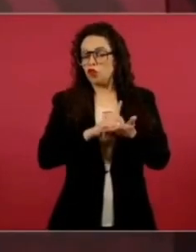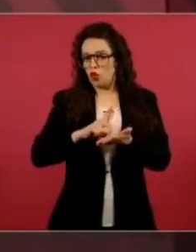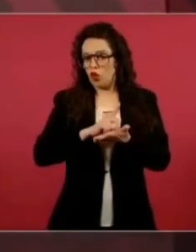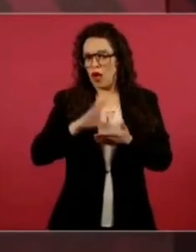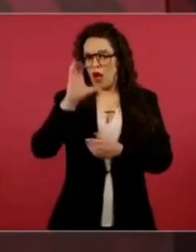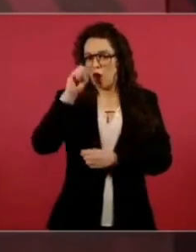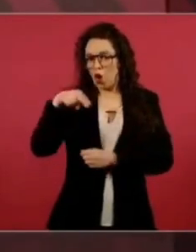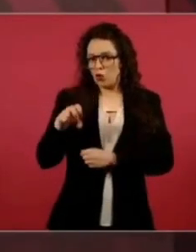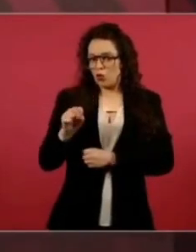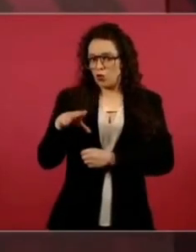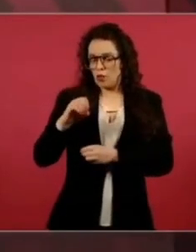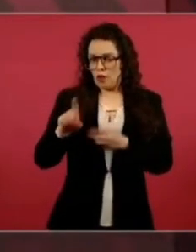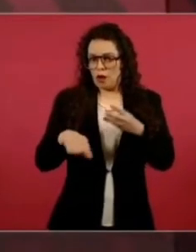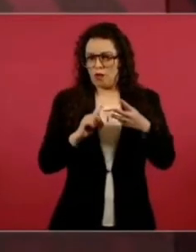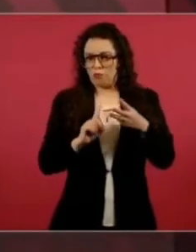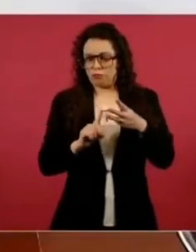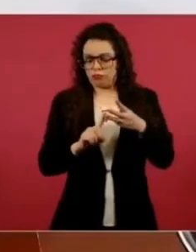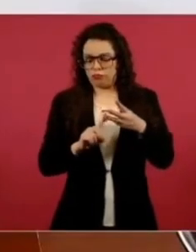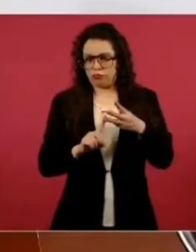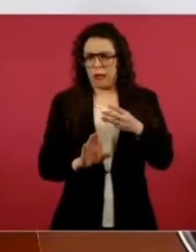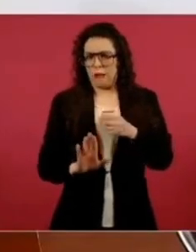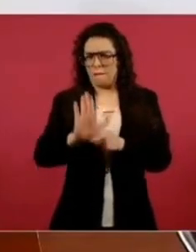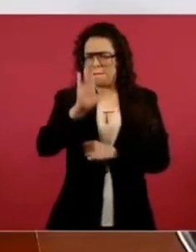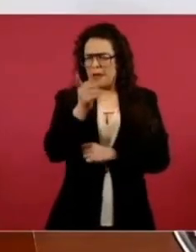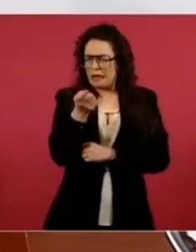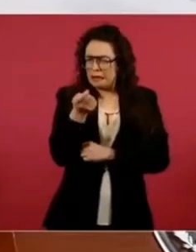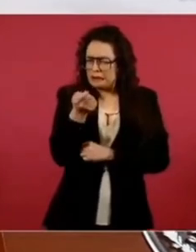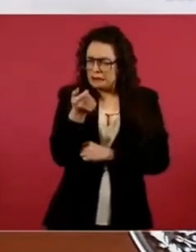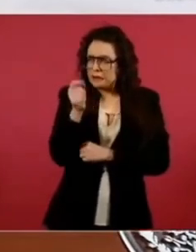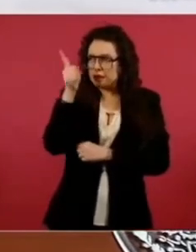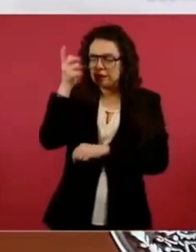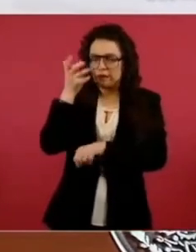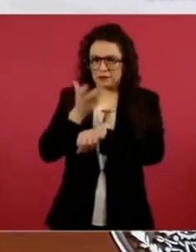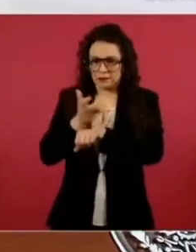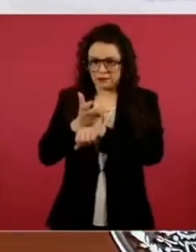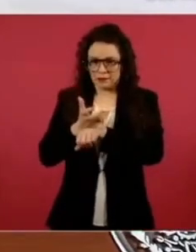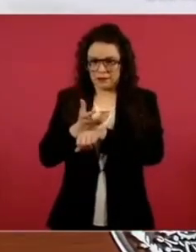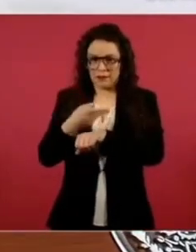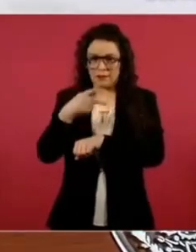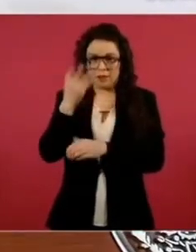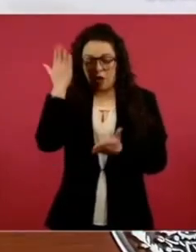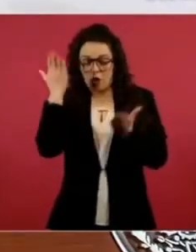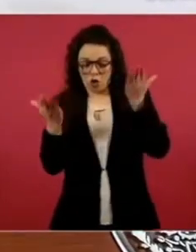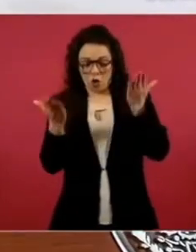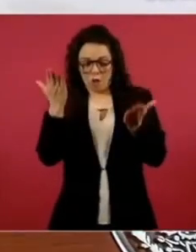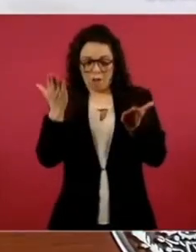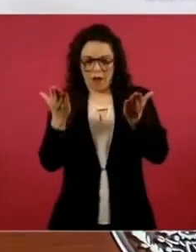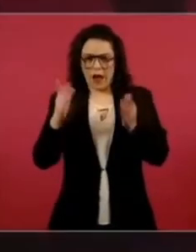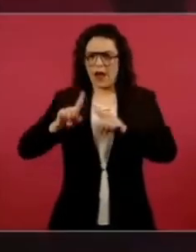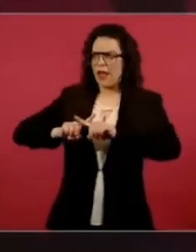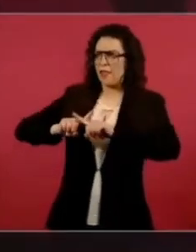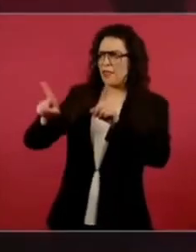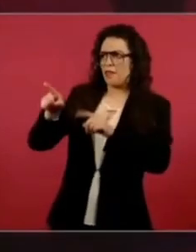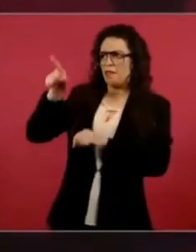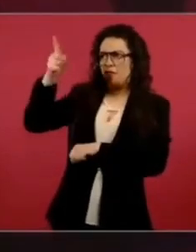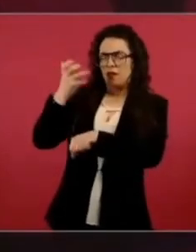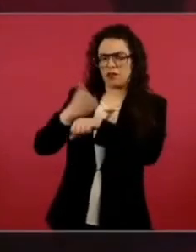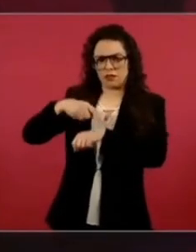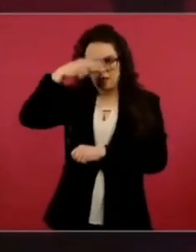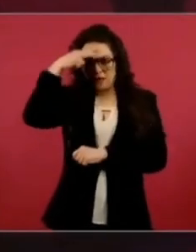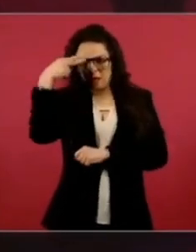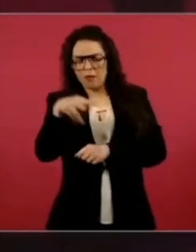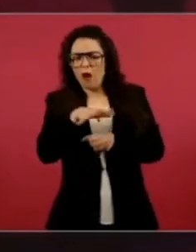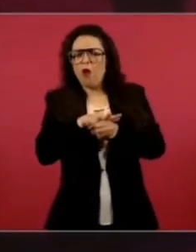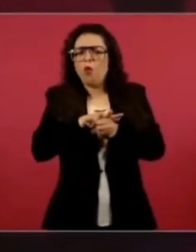Unidos Cuál es eh la diferencia con nosotros nosotros tenemos